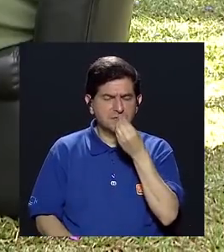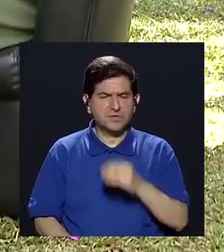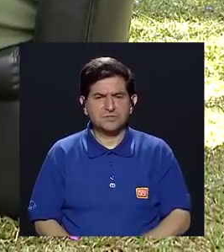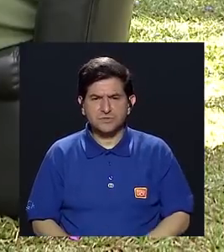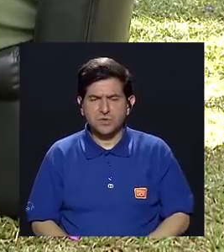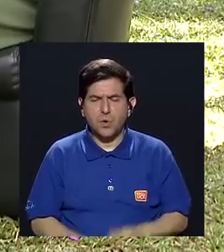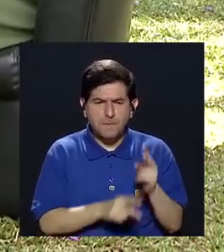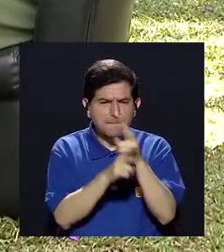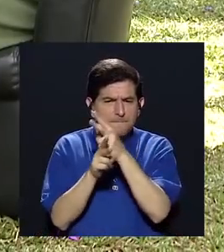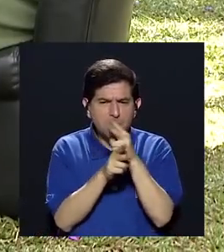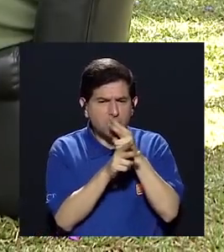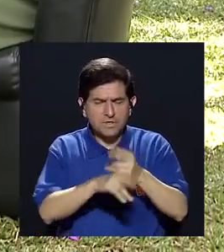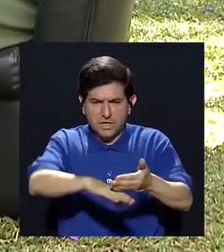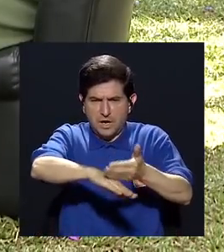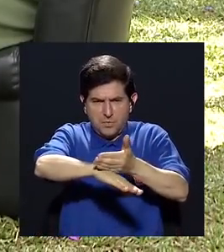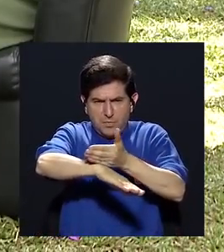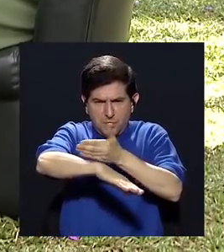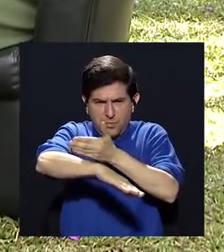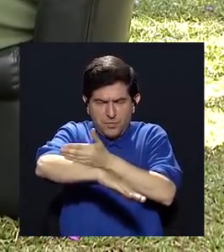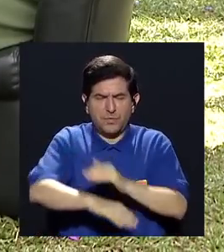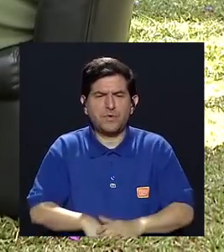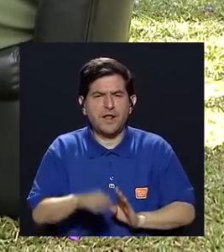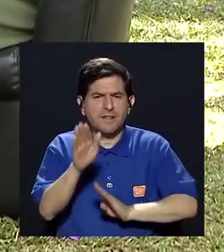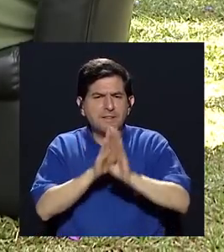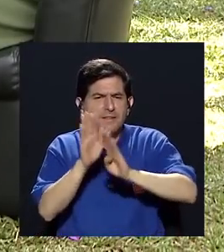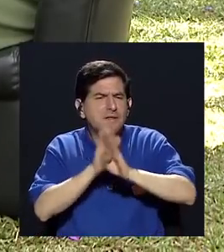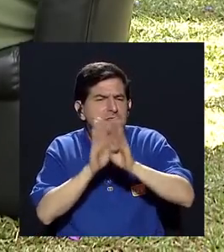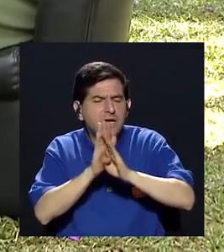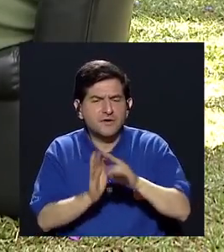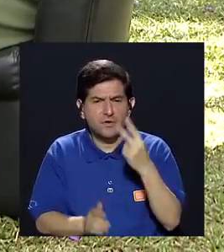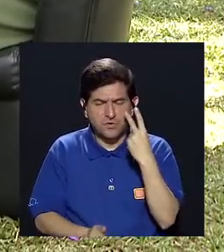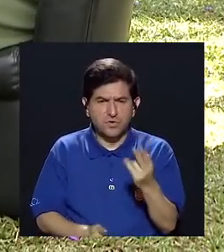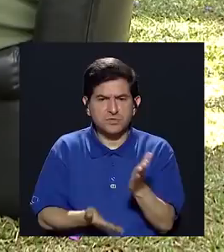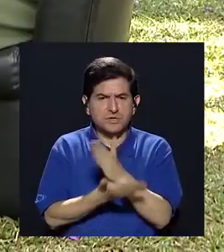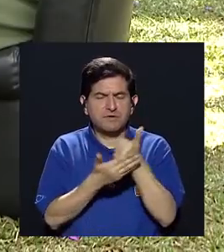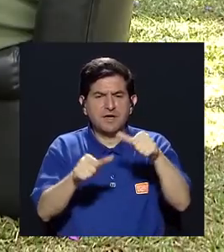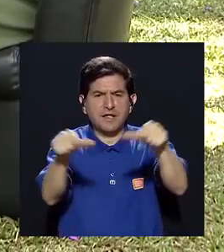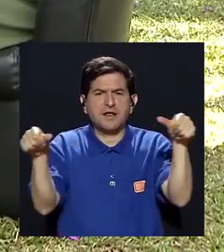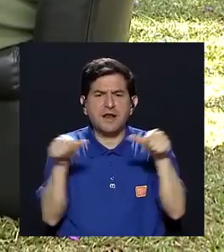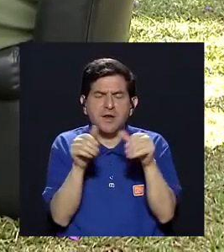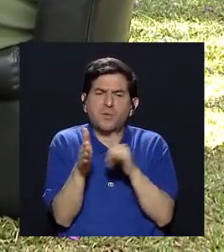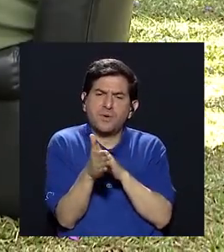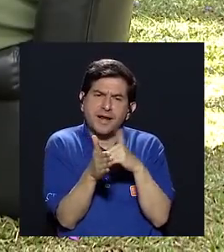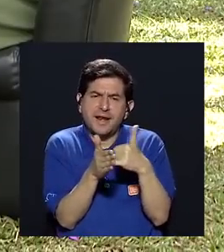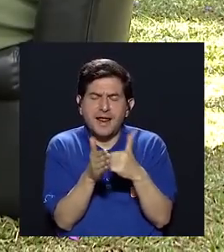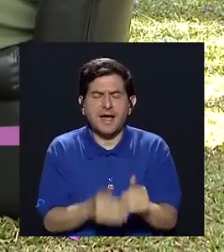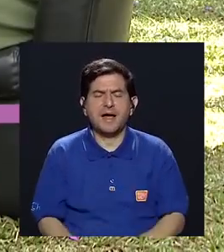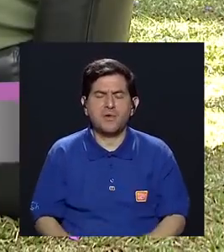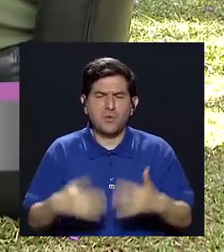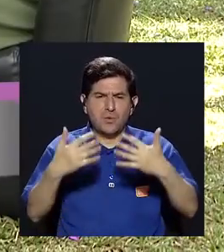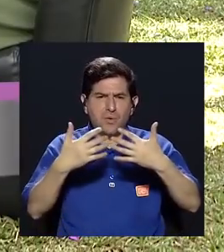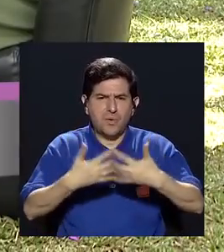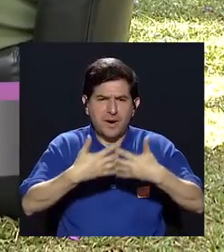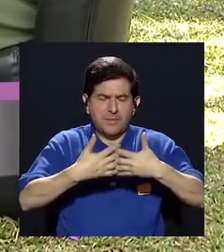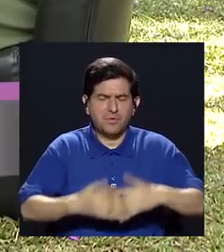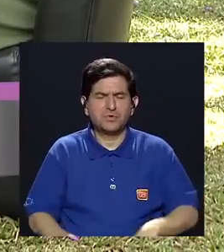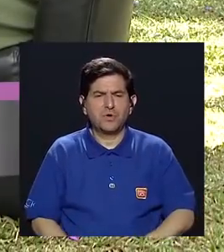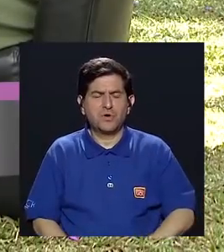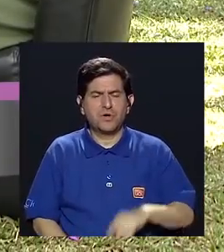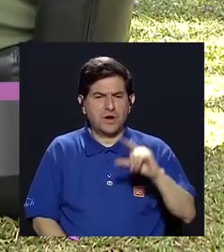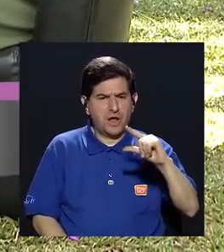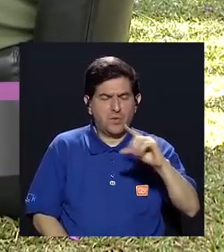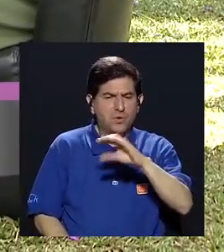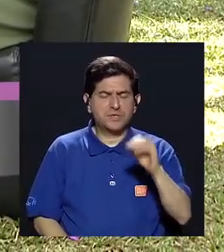hacemos monitoreo de su crecimiento, vigilamos su nivel de desarrollo para ver si tienen algunas áreas débiles en motora gruesa, motora